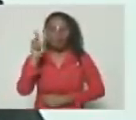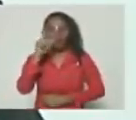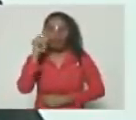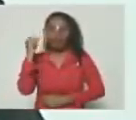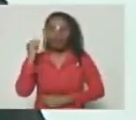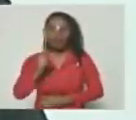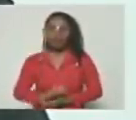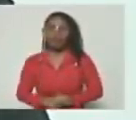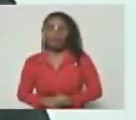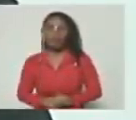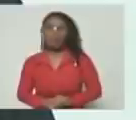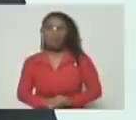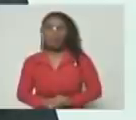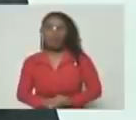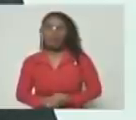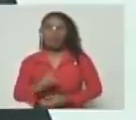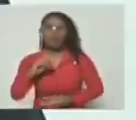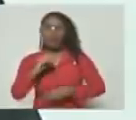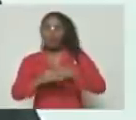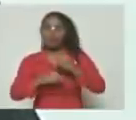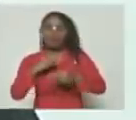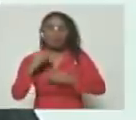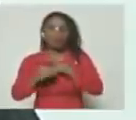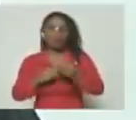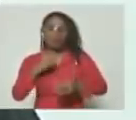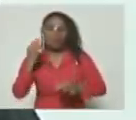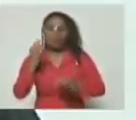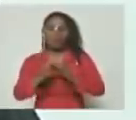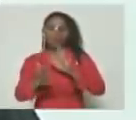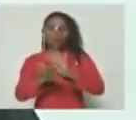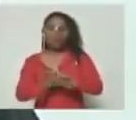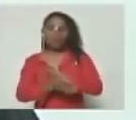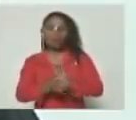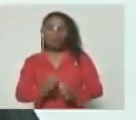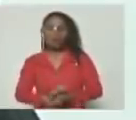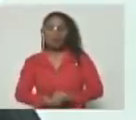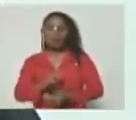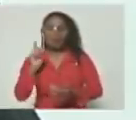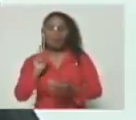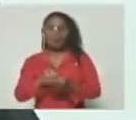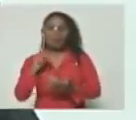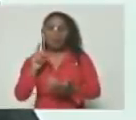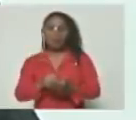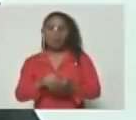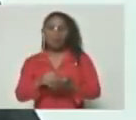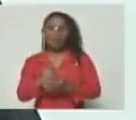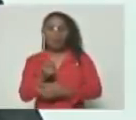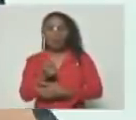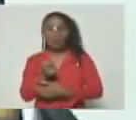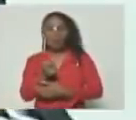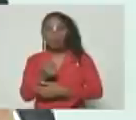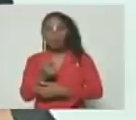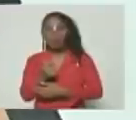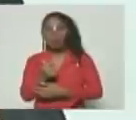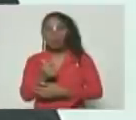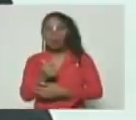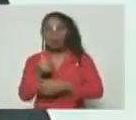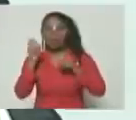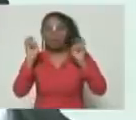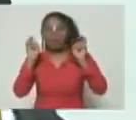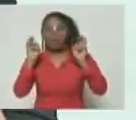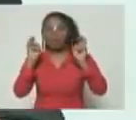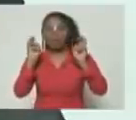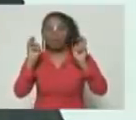venezolanos. No corrimos con la suerte, por la participación escasa, producto de la